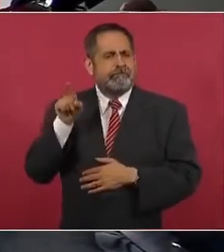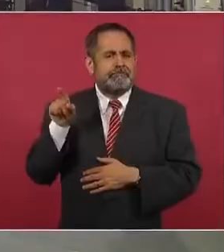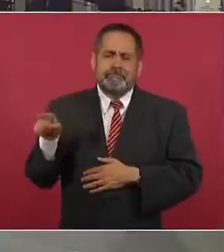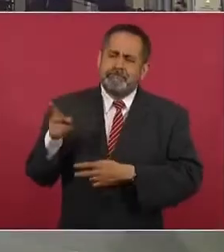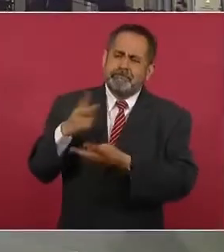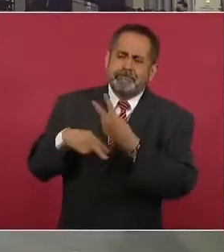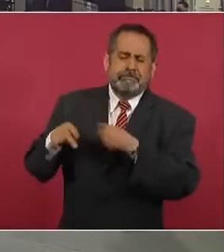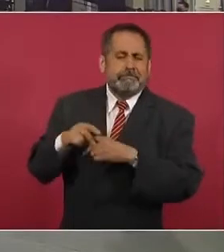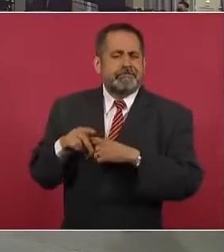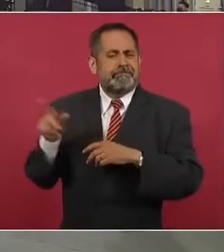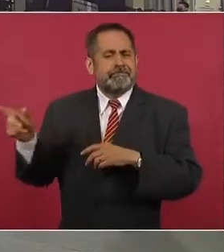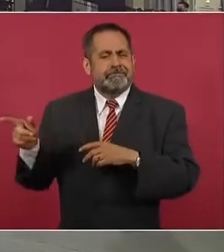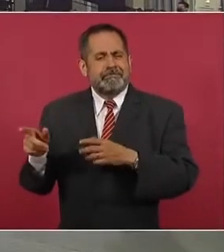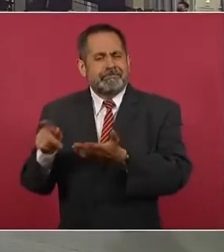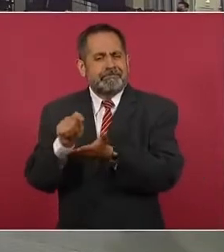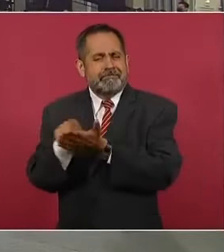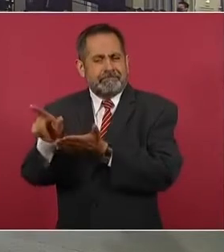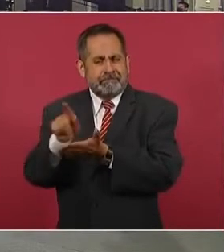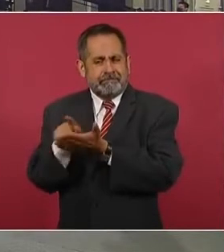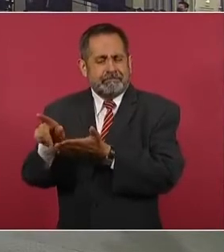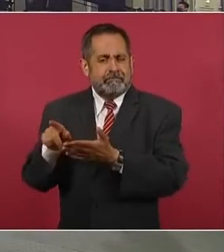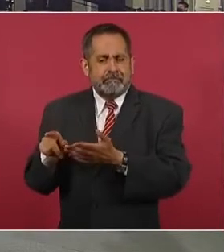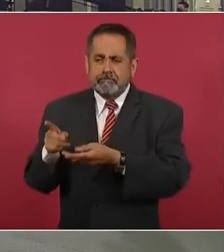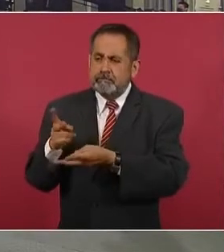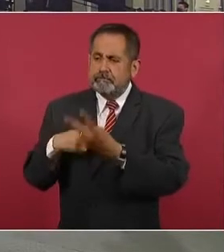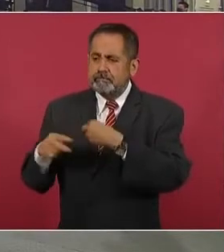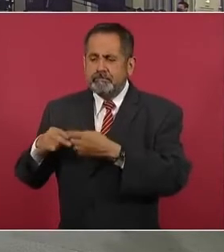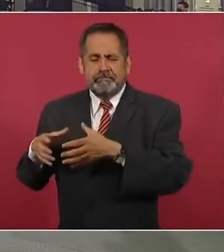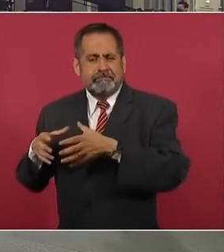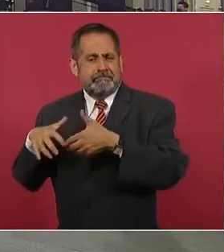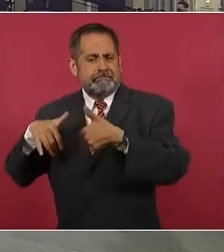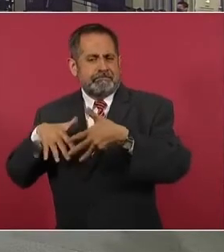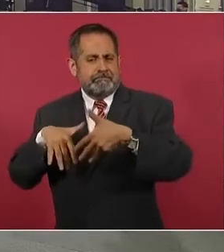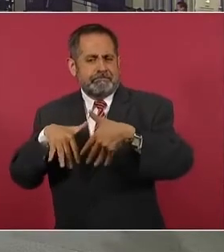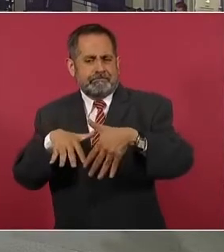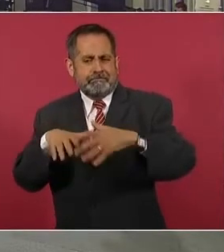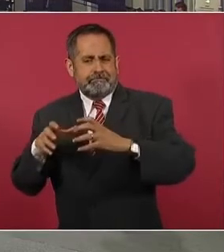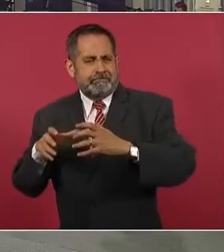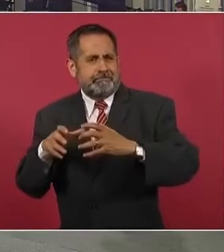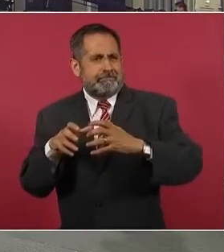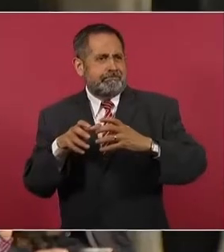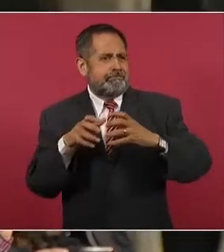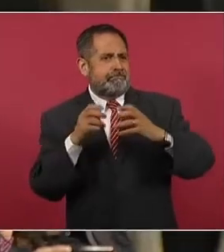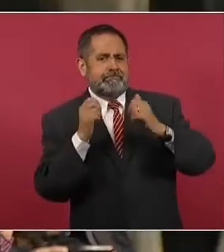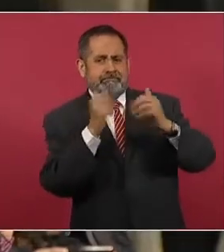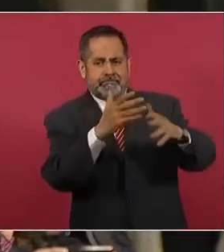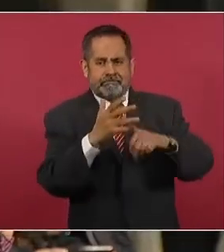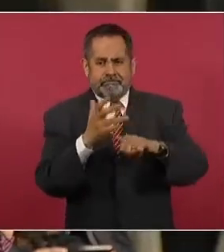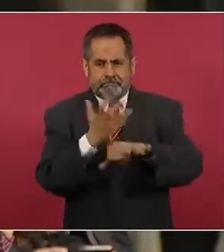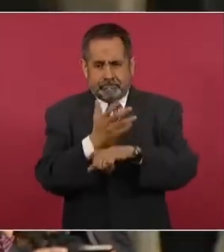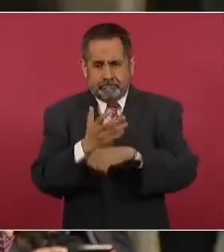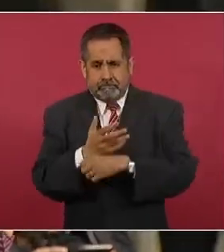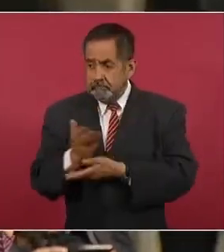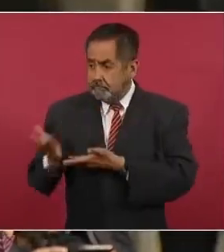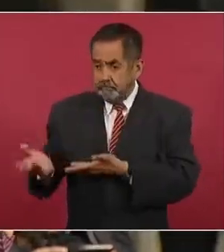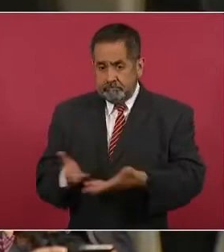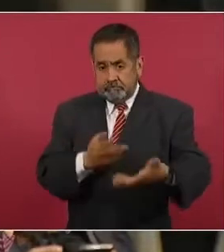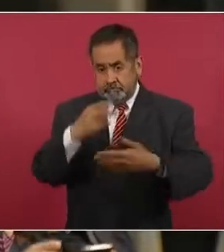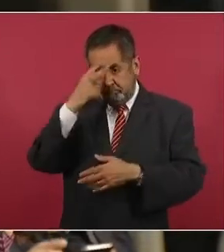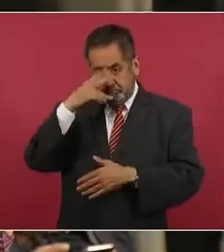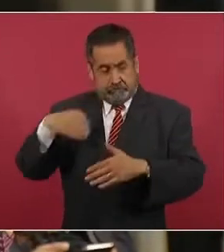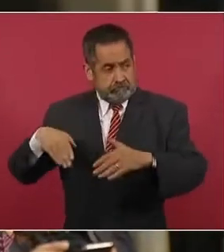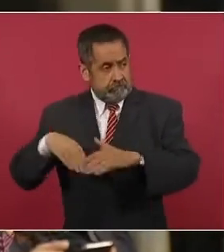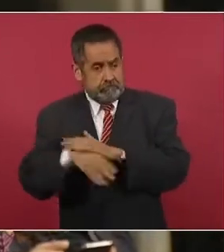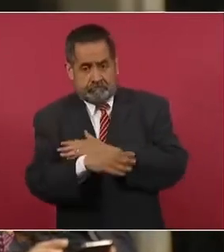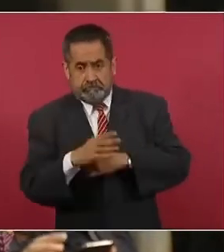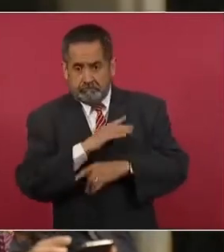de Tapachula. Preguntarles, van hacia Estados Unidos, ¿no? Si se les va a garantizar el libre paso por México, qué es lo que se tiene previsto